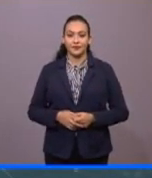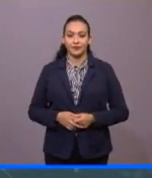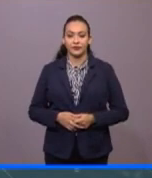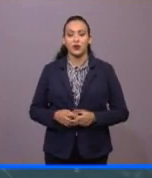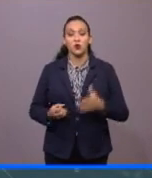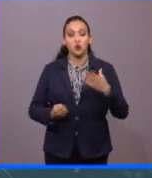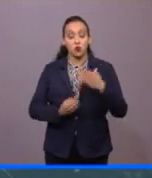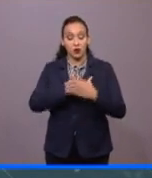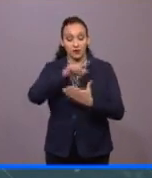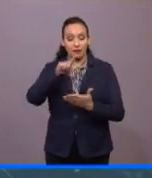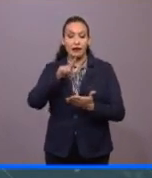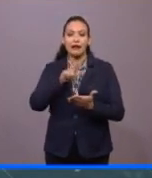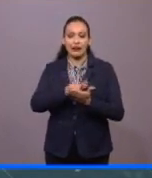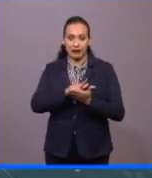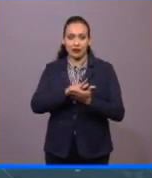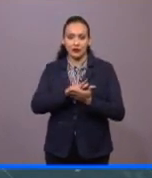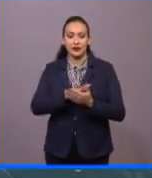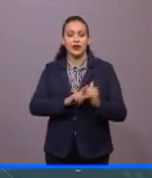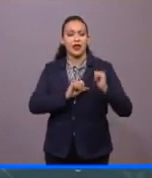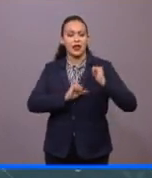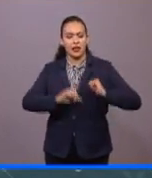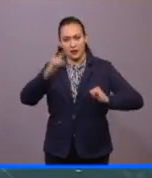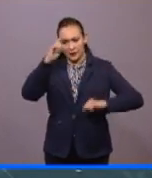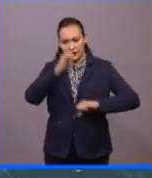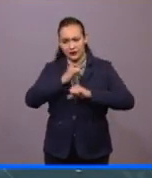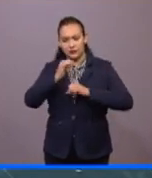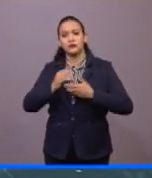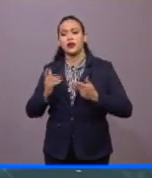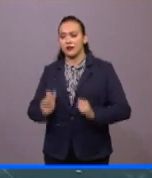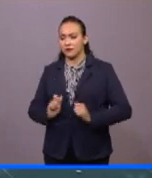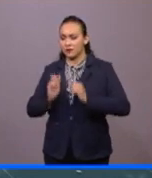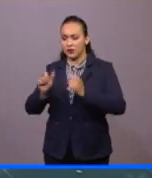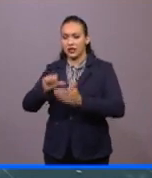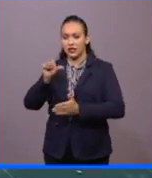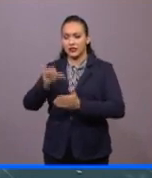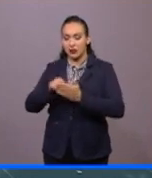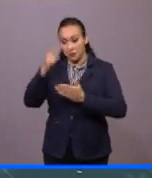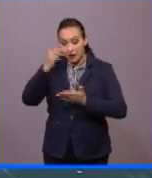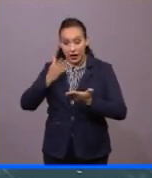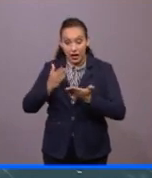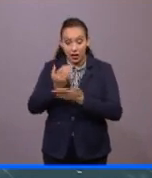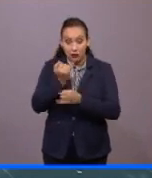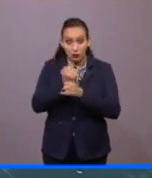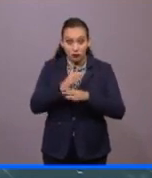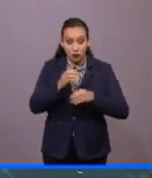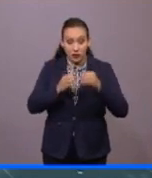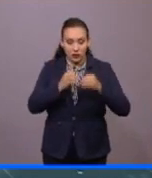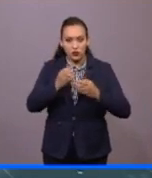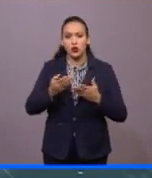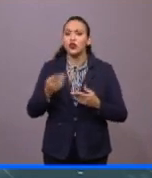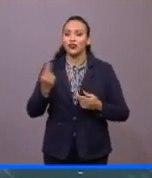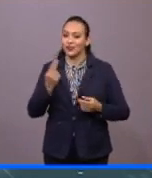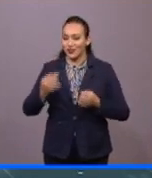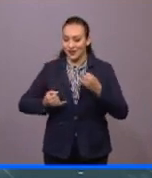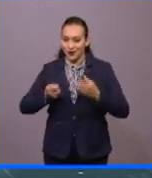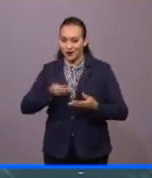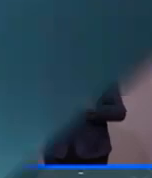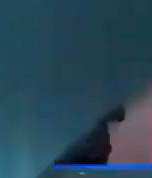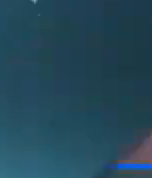Nueva ley de inteligencia faculta al Centro Nacional para acceder a bases de datos sin orden judicial.